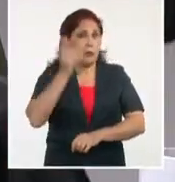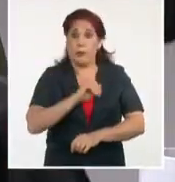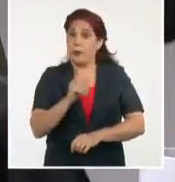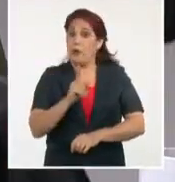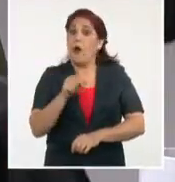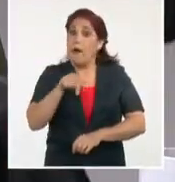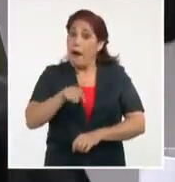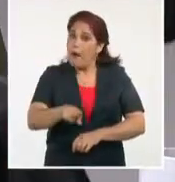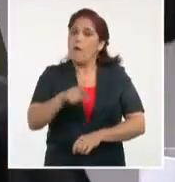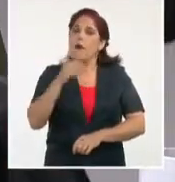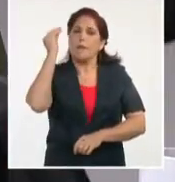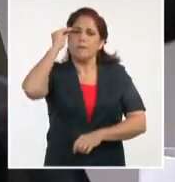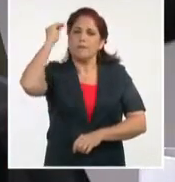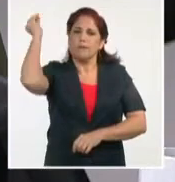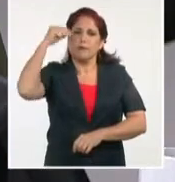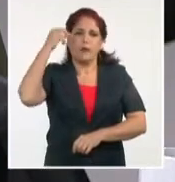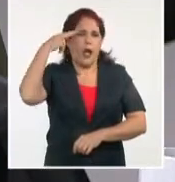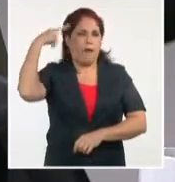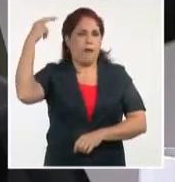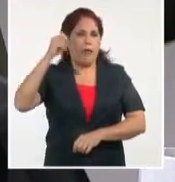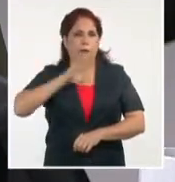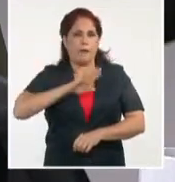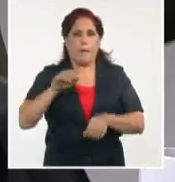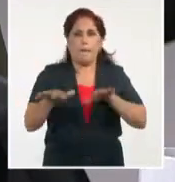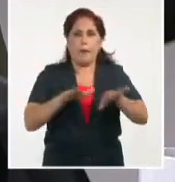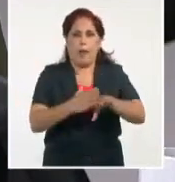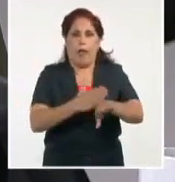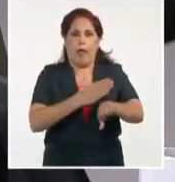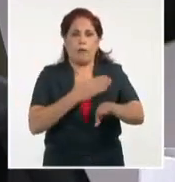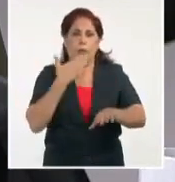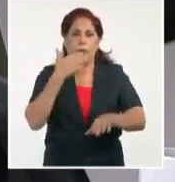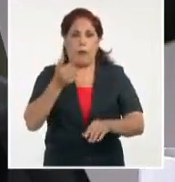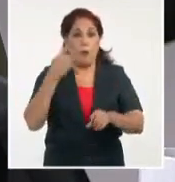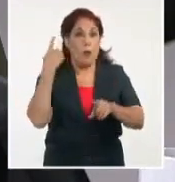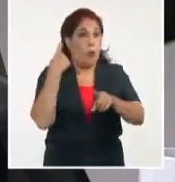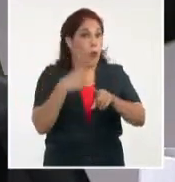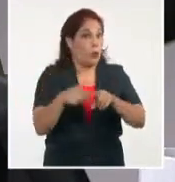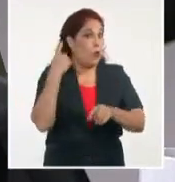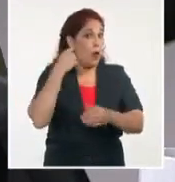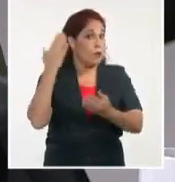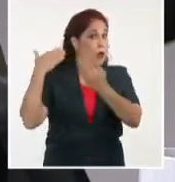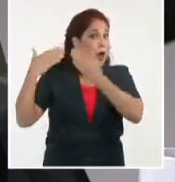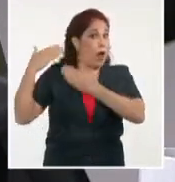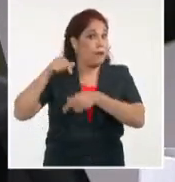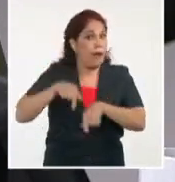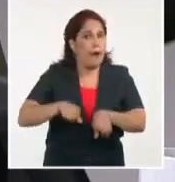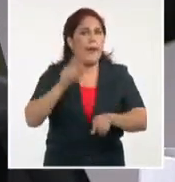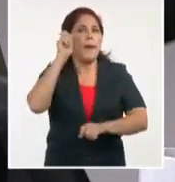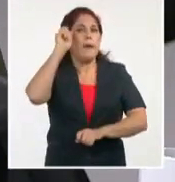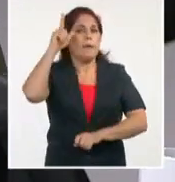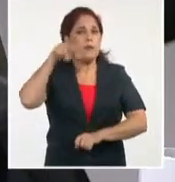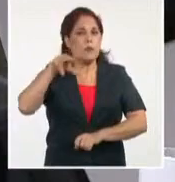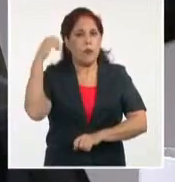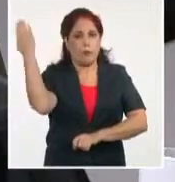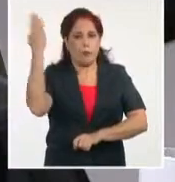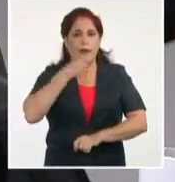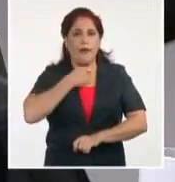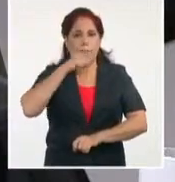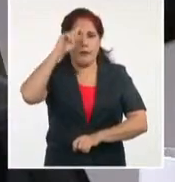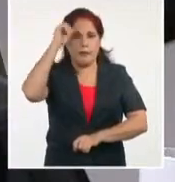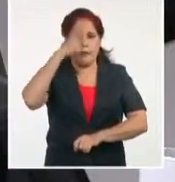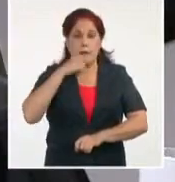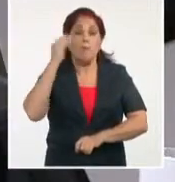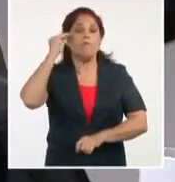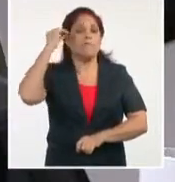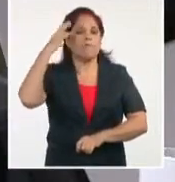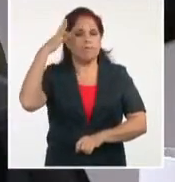buenas prácticas anteriores de eventos de otros años, más esta experiencia que tenemos ahora. Hay que reconocer